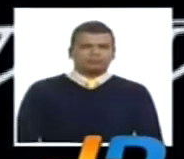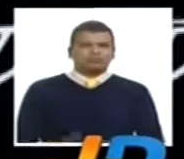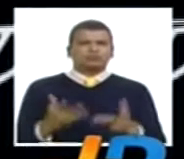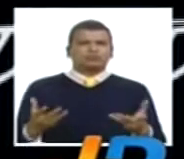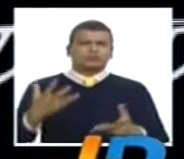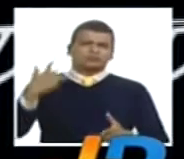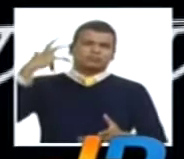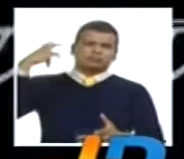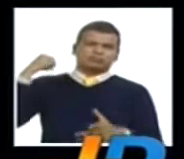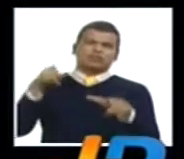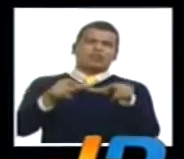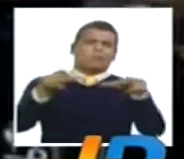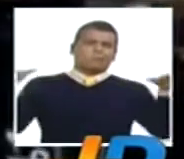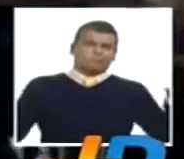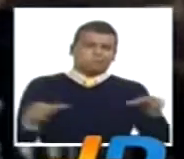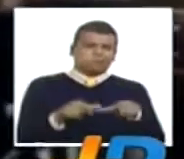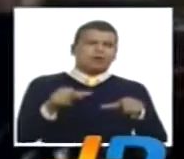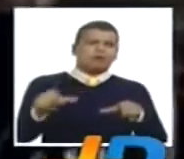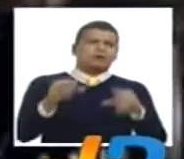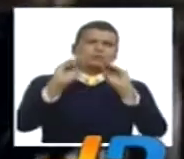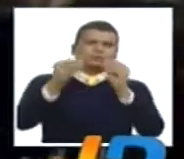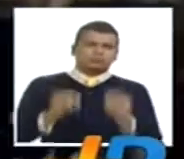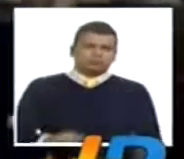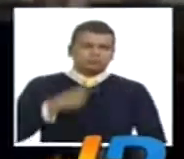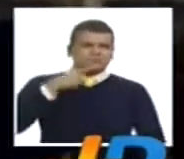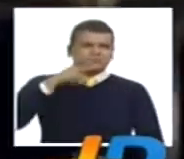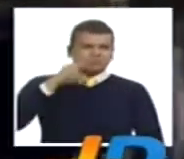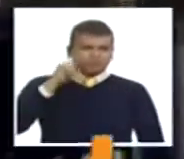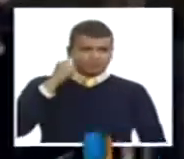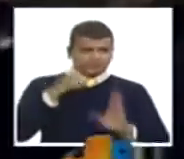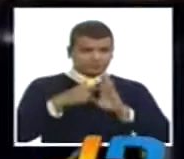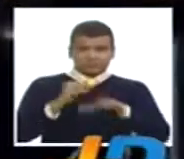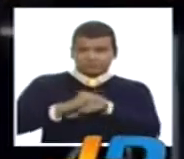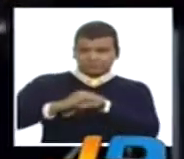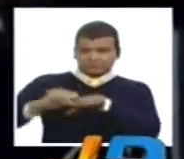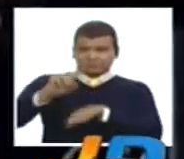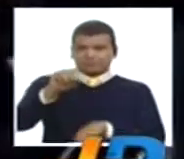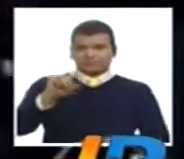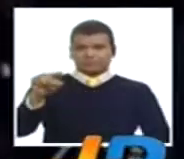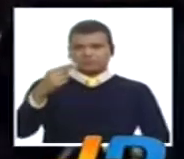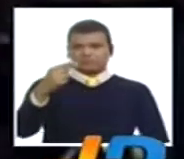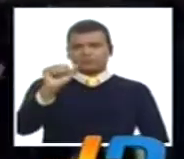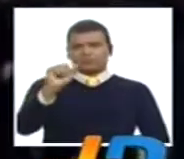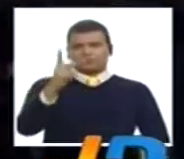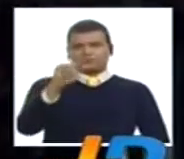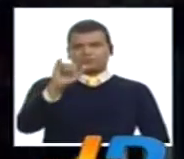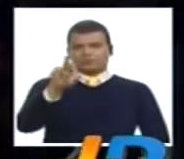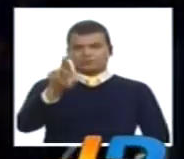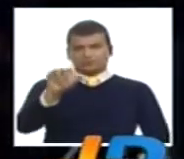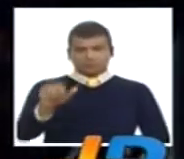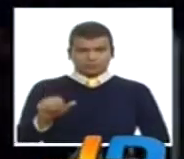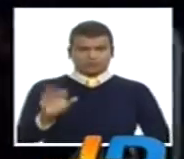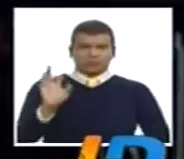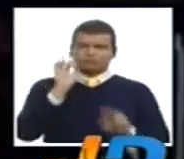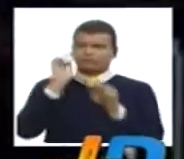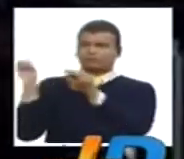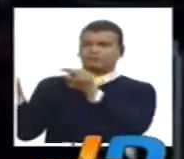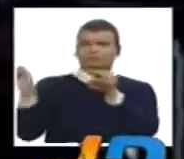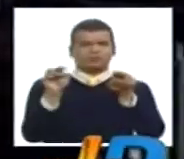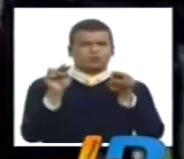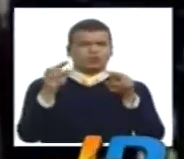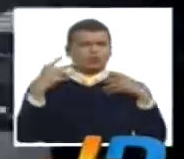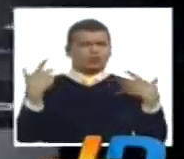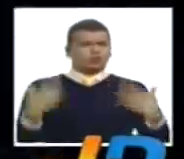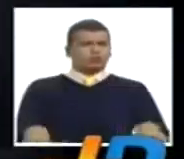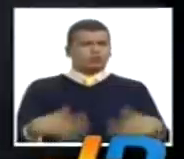cavas antiguas donde producen el vino. Está invitada Shakira. Está fantástica la